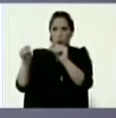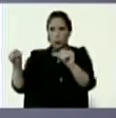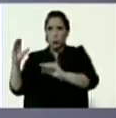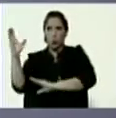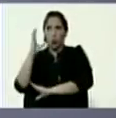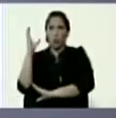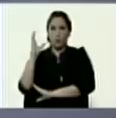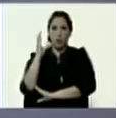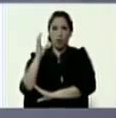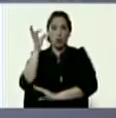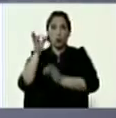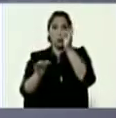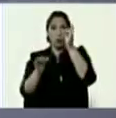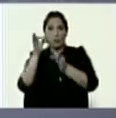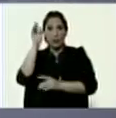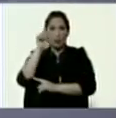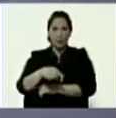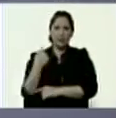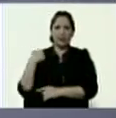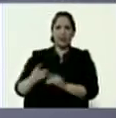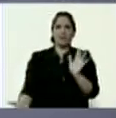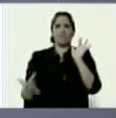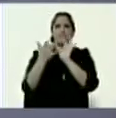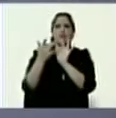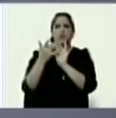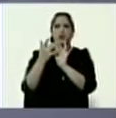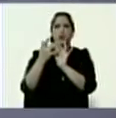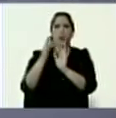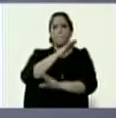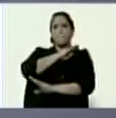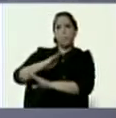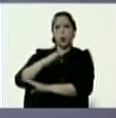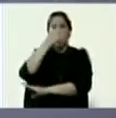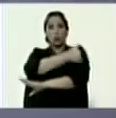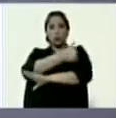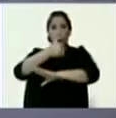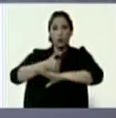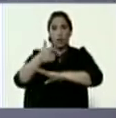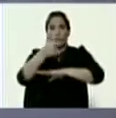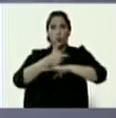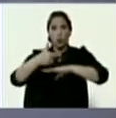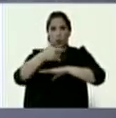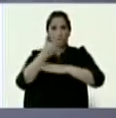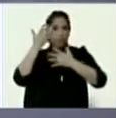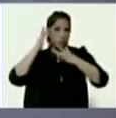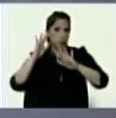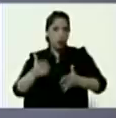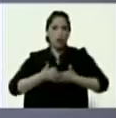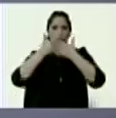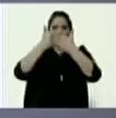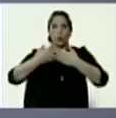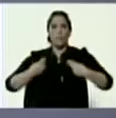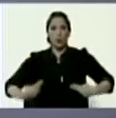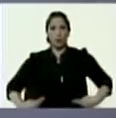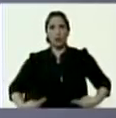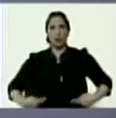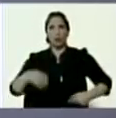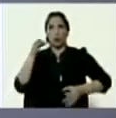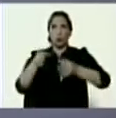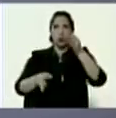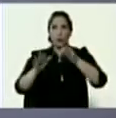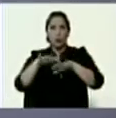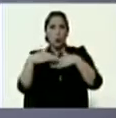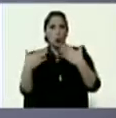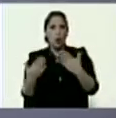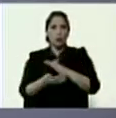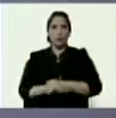colombiano, y que justamente también tiene relación a la denuncia de las autoridades gubernamentales con la denominada ayuda humanitaria, justamente cuando los